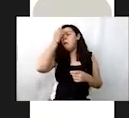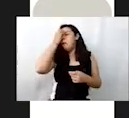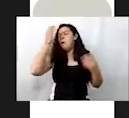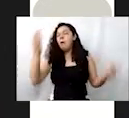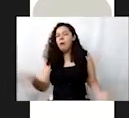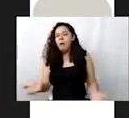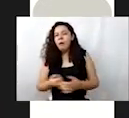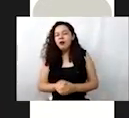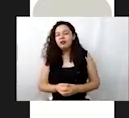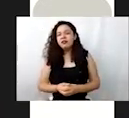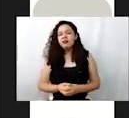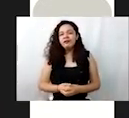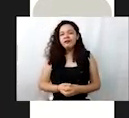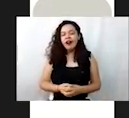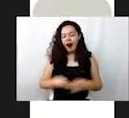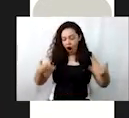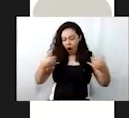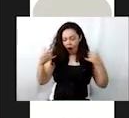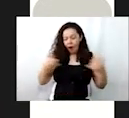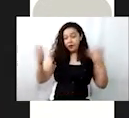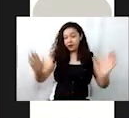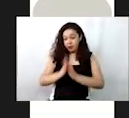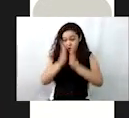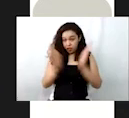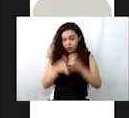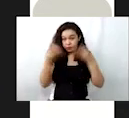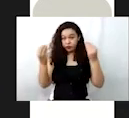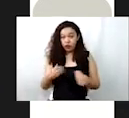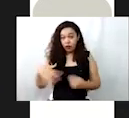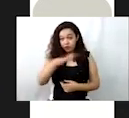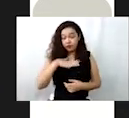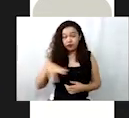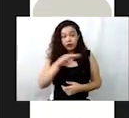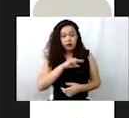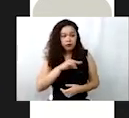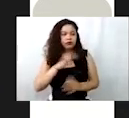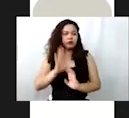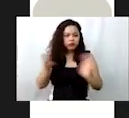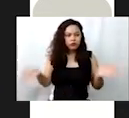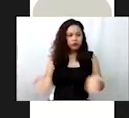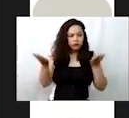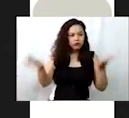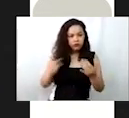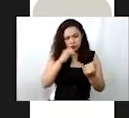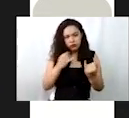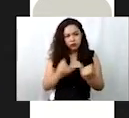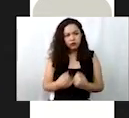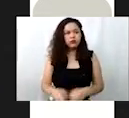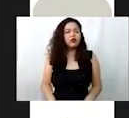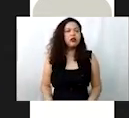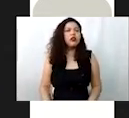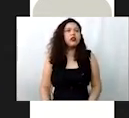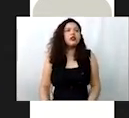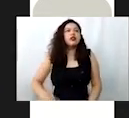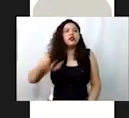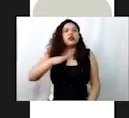está muy involucrada en ellos. El sector privado también le ha impulsado. Y pues bueno, la sociedad civil